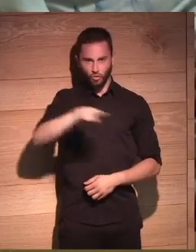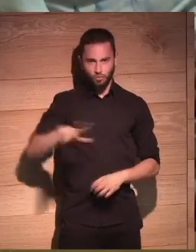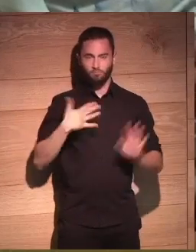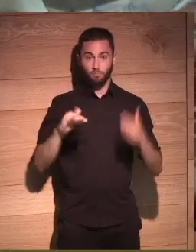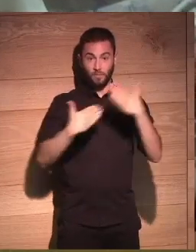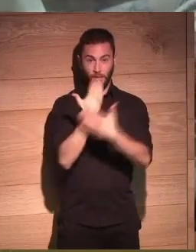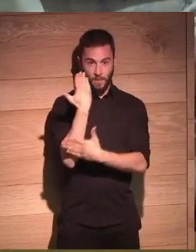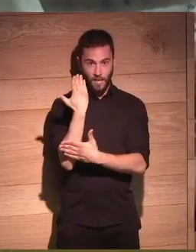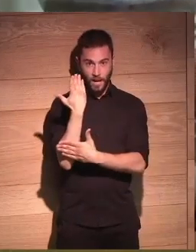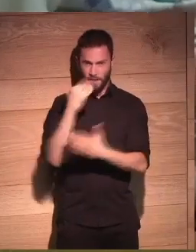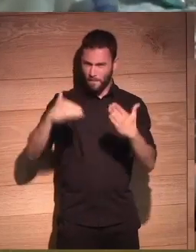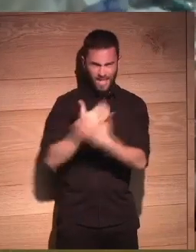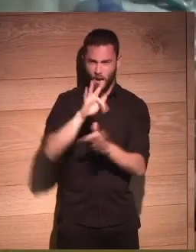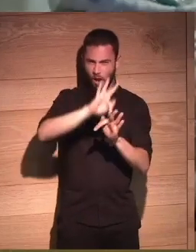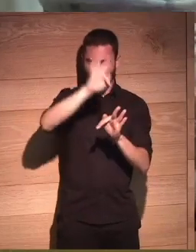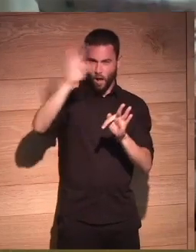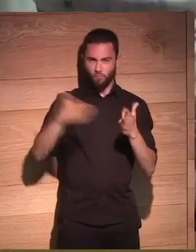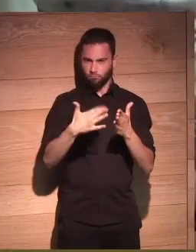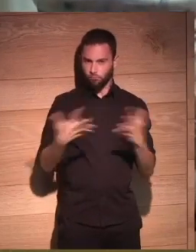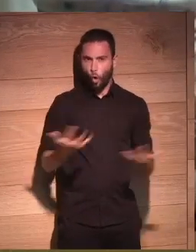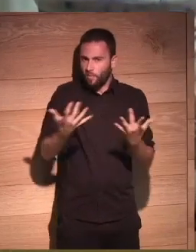Esta mañana me he tirado toda la mañana cocinando.